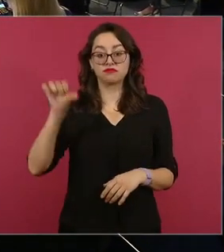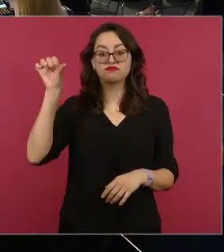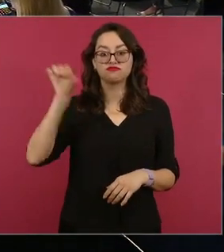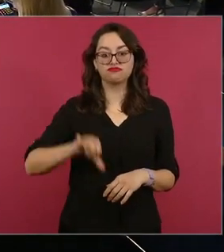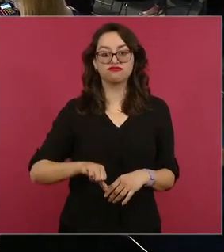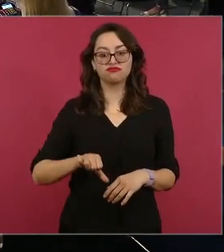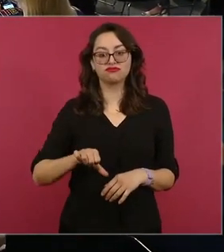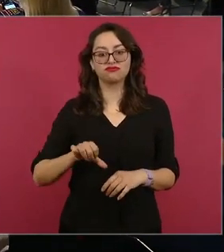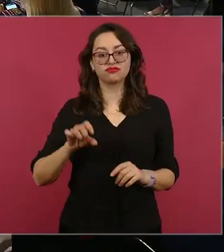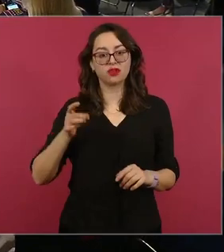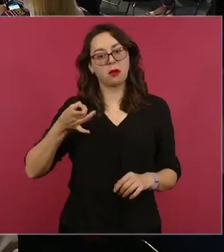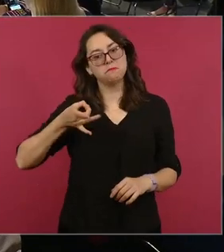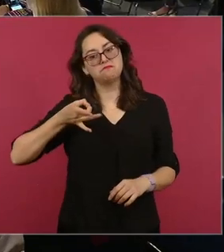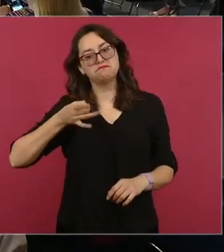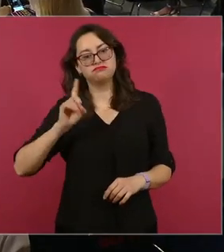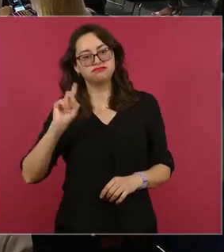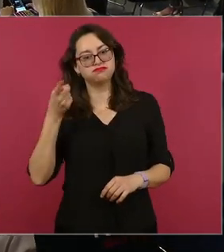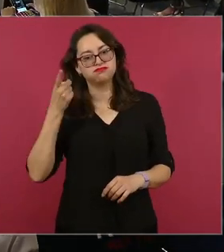superpeso.